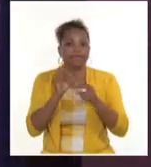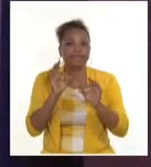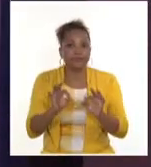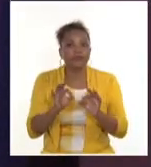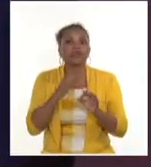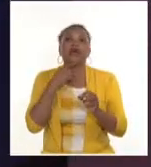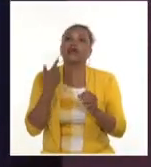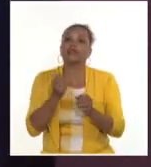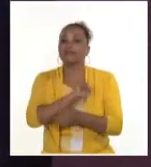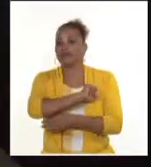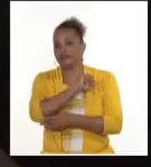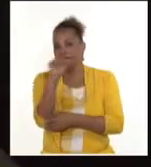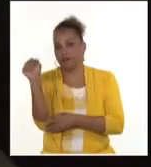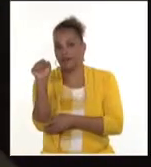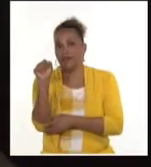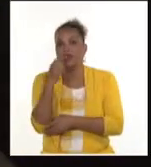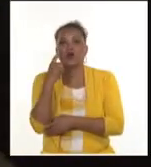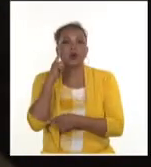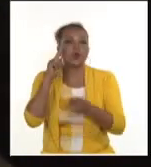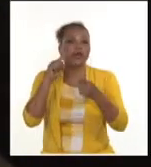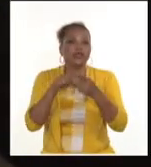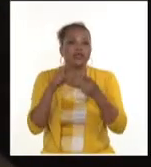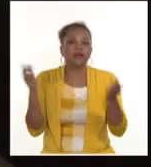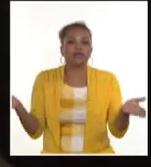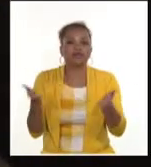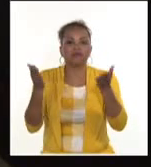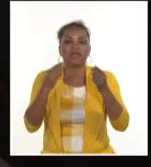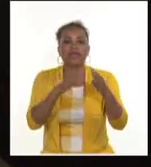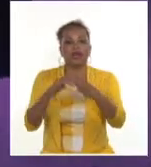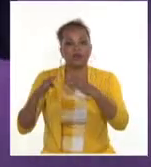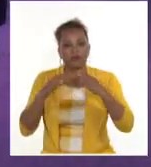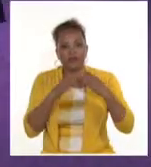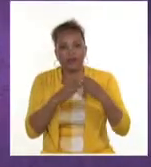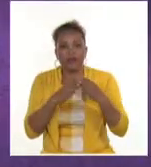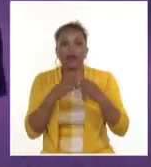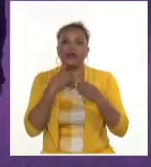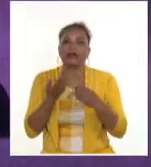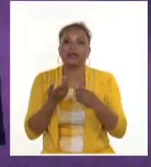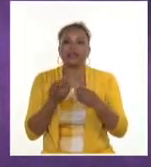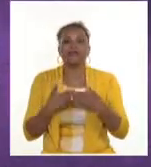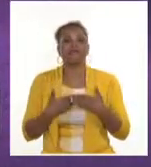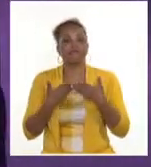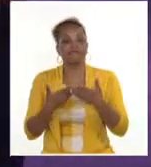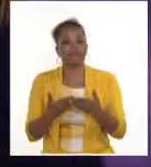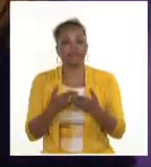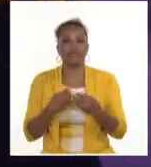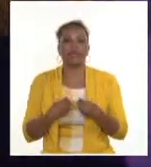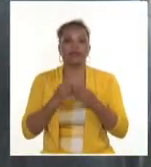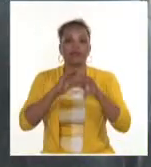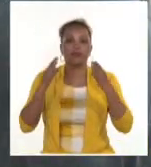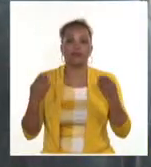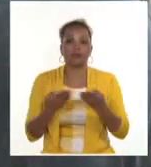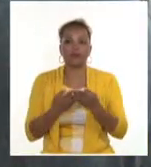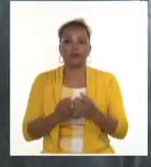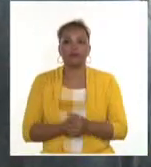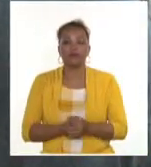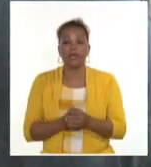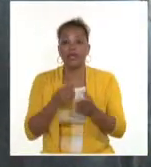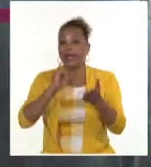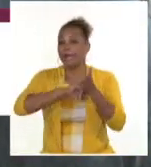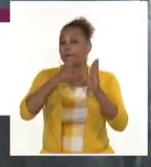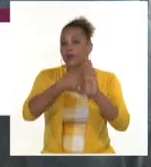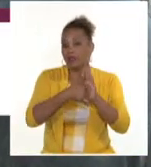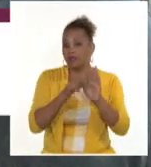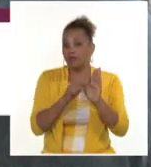calidad de vida de las comunidades bajo el calor de la perseverancia y la entrega Golpe a golpe que es un Macro proyecto que tiene su